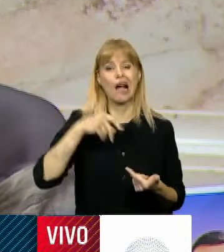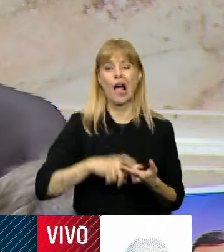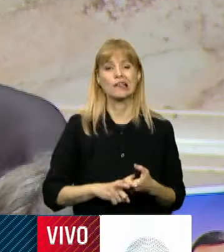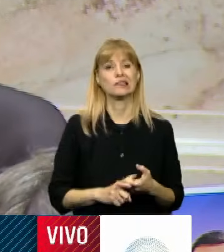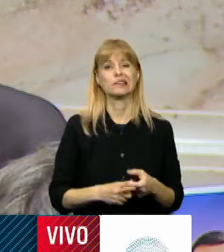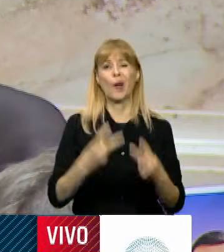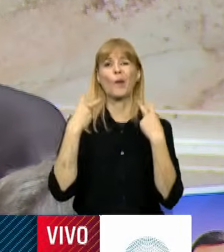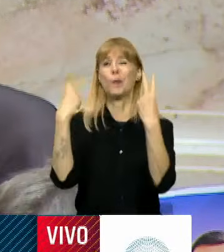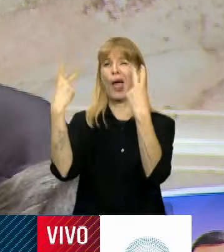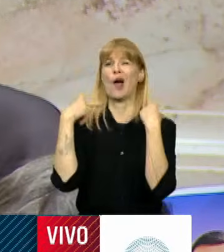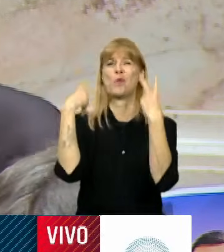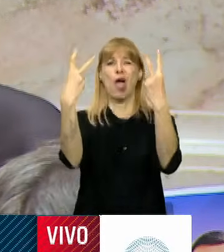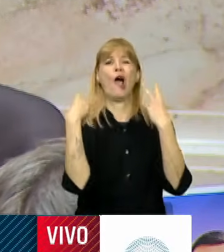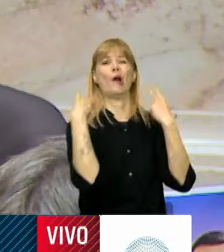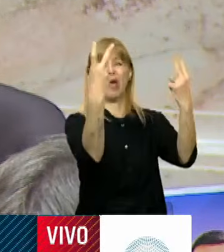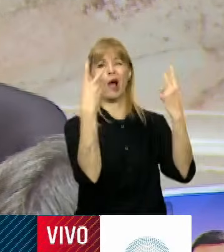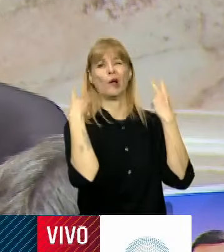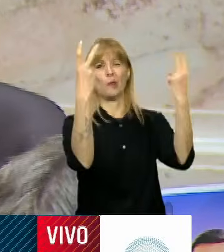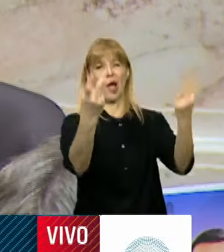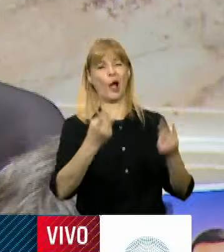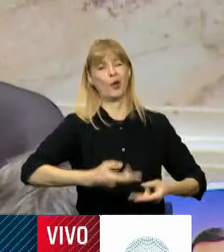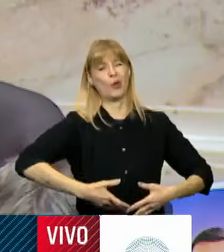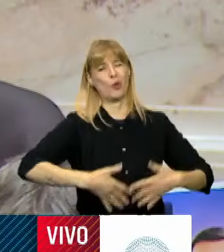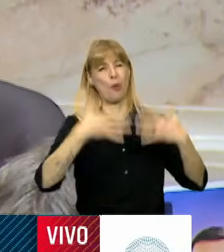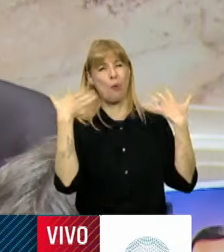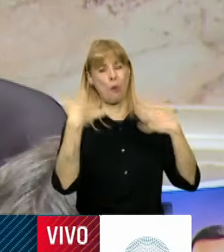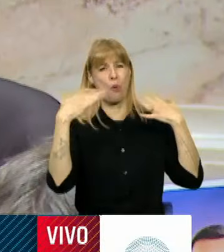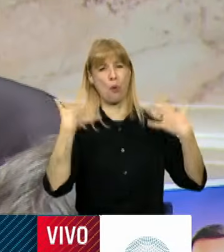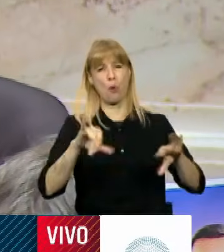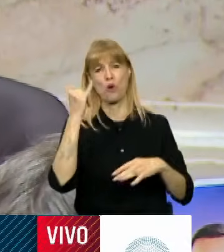los viajes que salieron a la luz